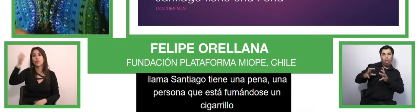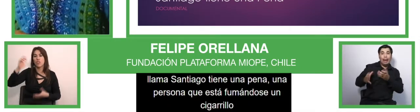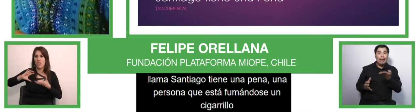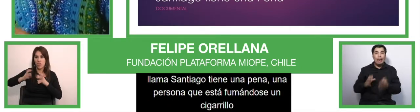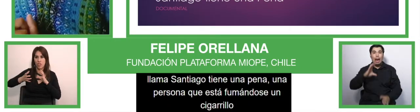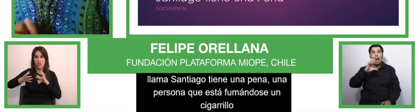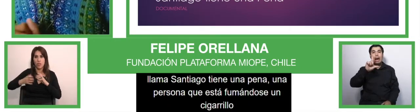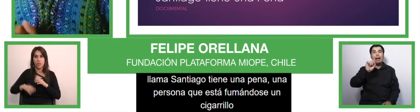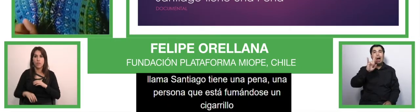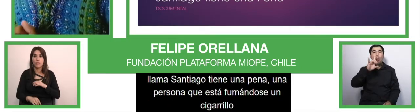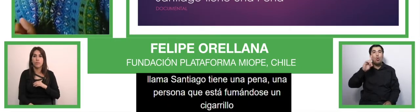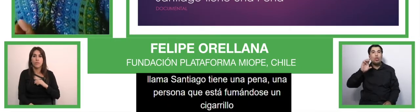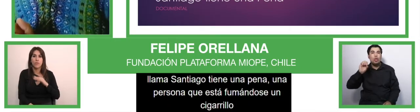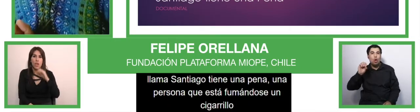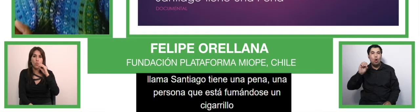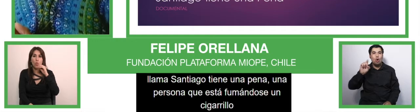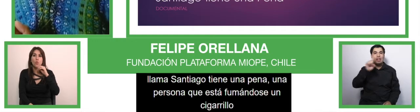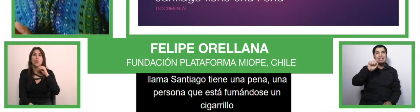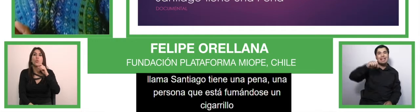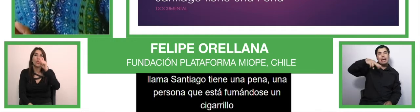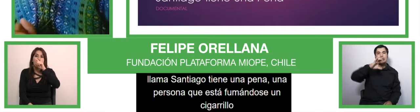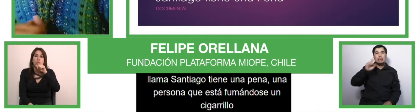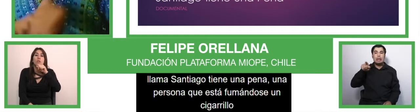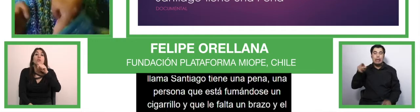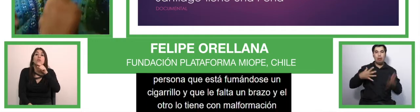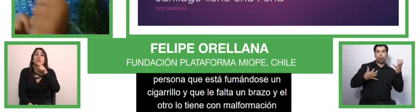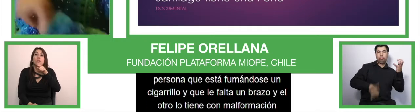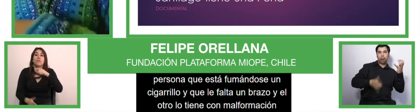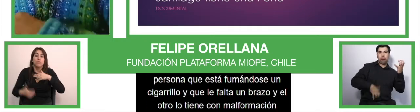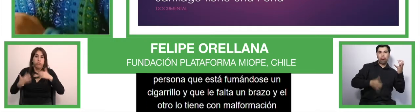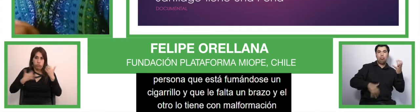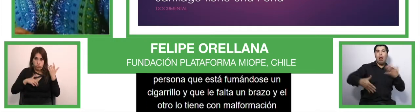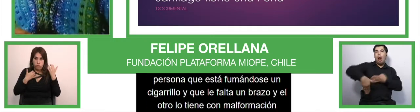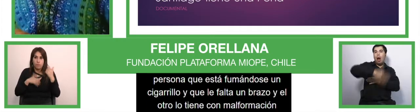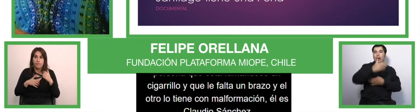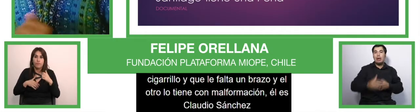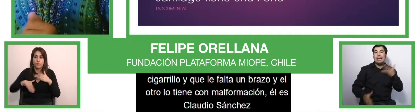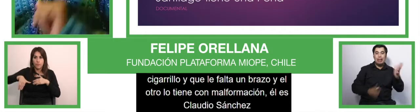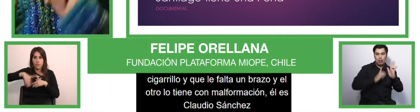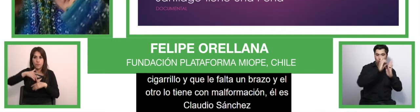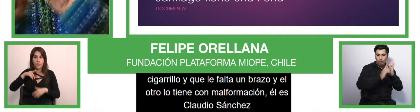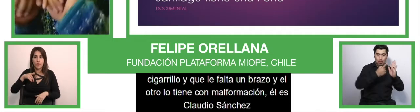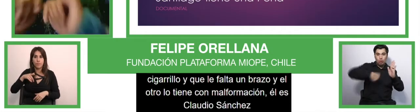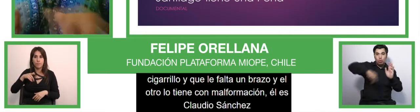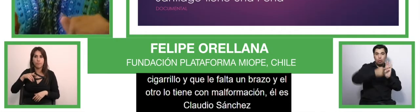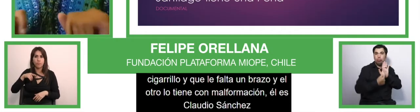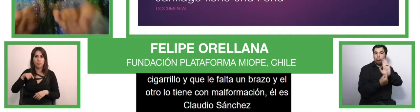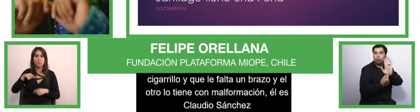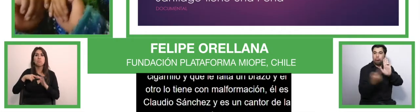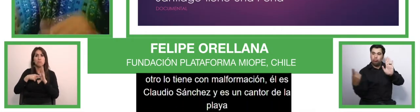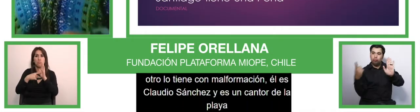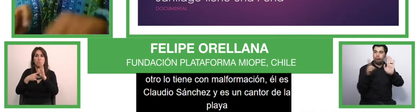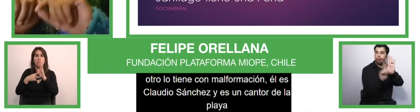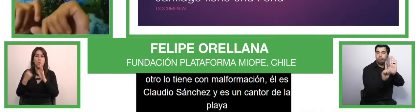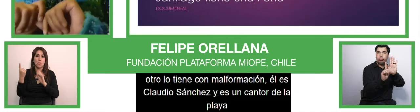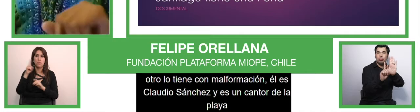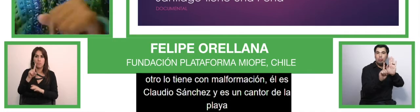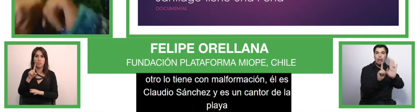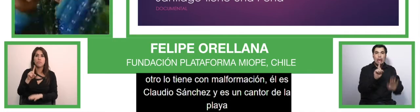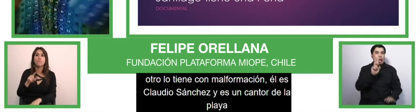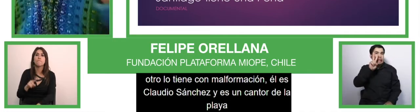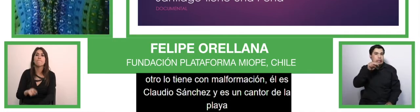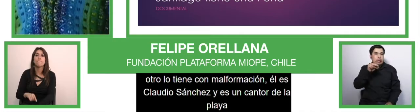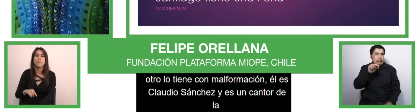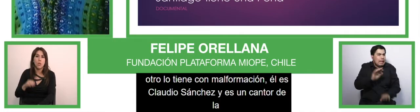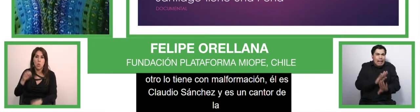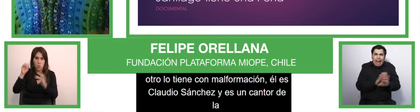Sánchez, y él es un cantor de la calle. Y en este documental lo representamos sin ninguna característica específica más,